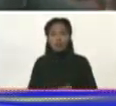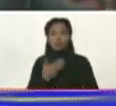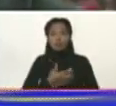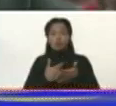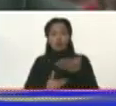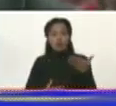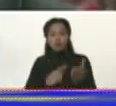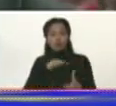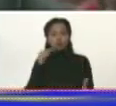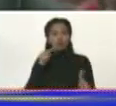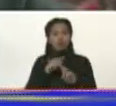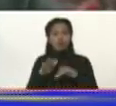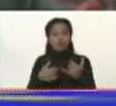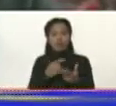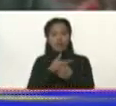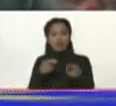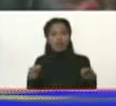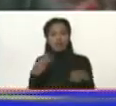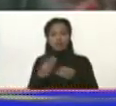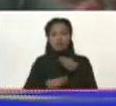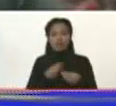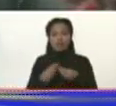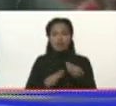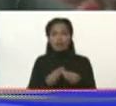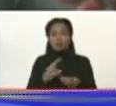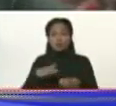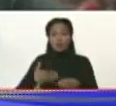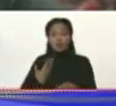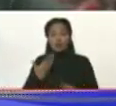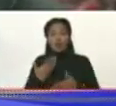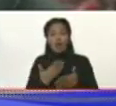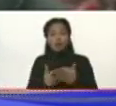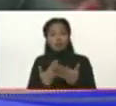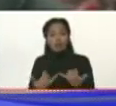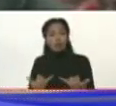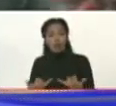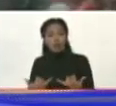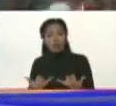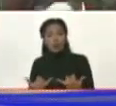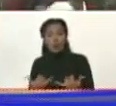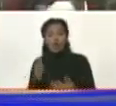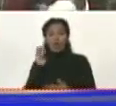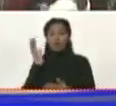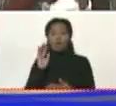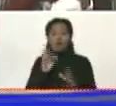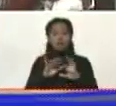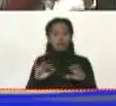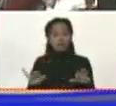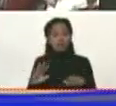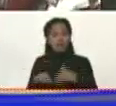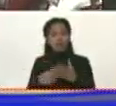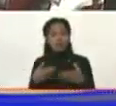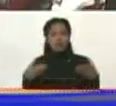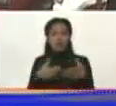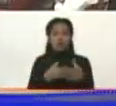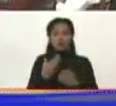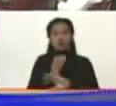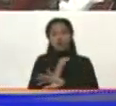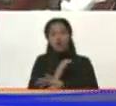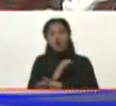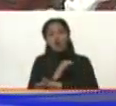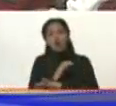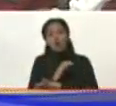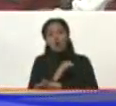nuestro objetivo en general era poder llevar ante el Foro, ante la Secretaría y ante los partidos de izquierda